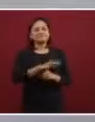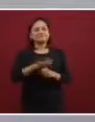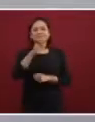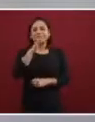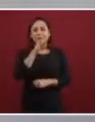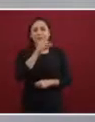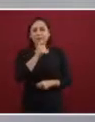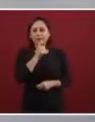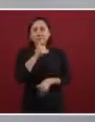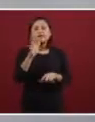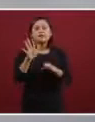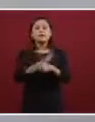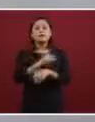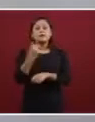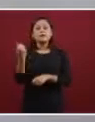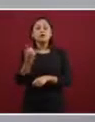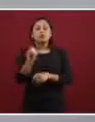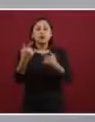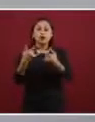hay cambios